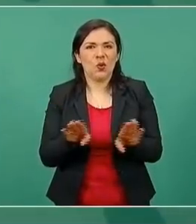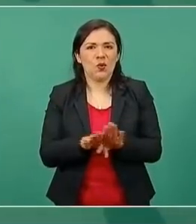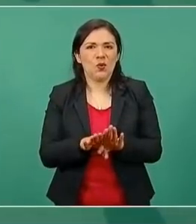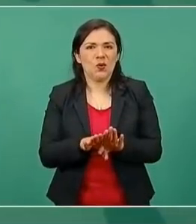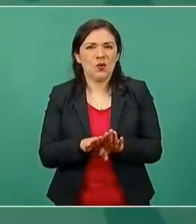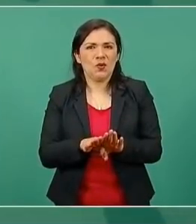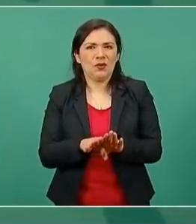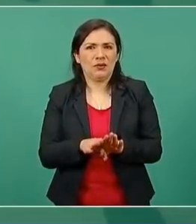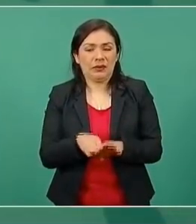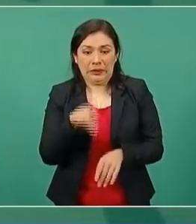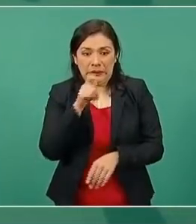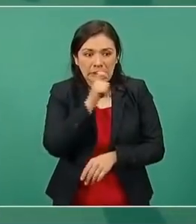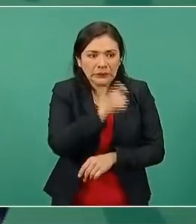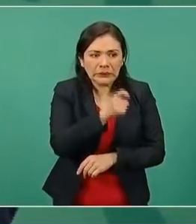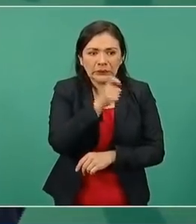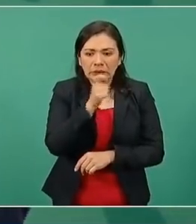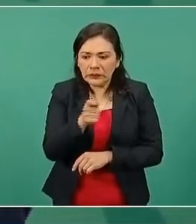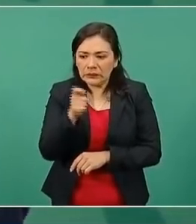que son cuestiones